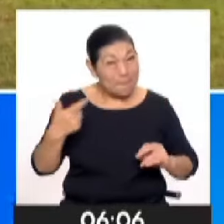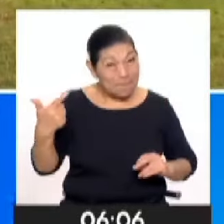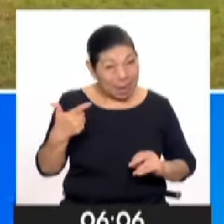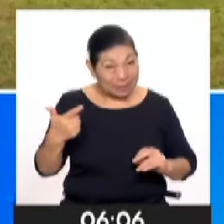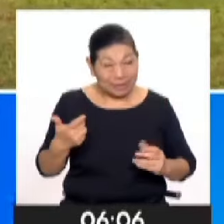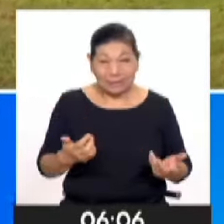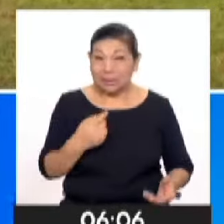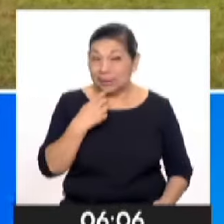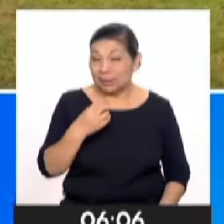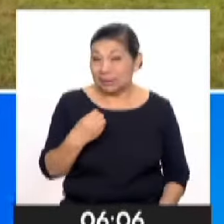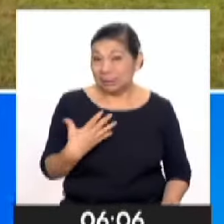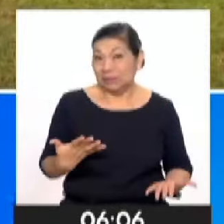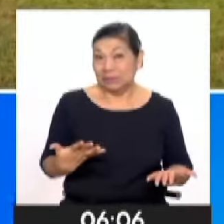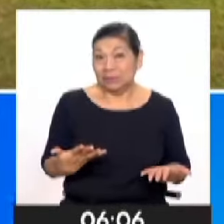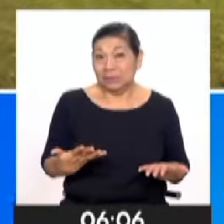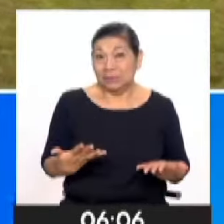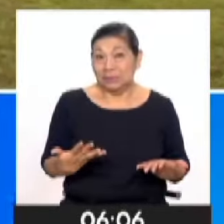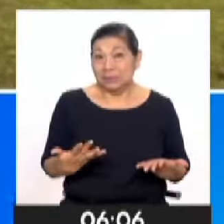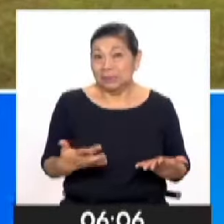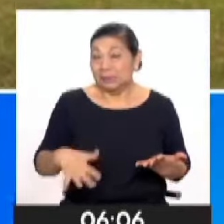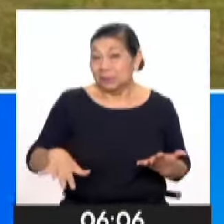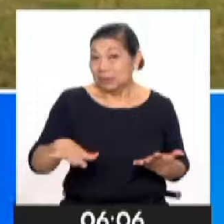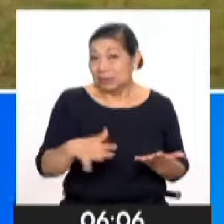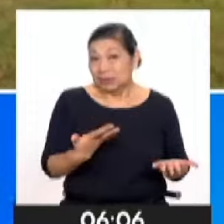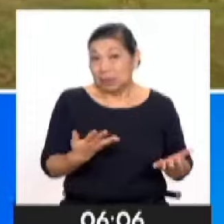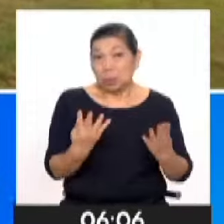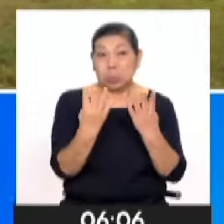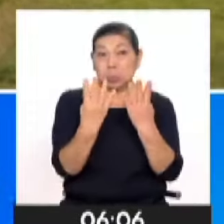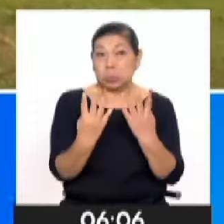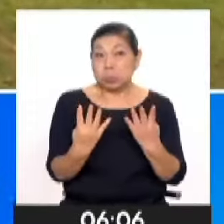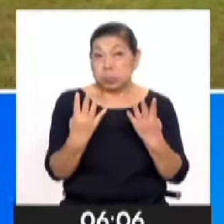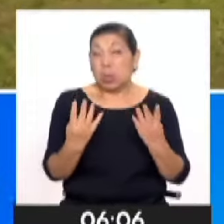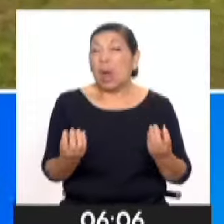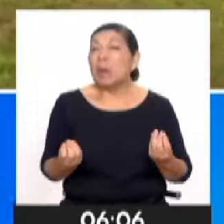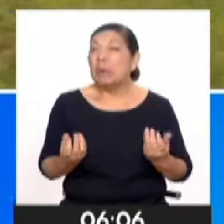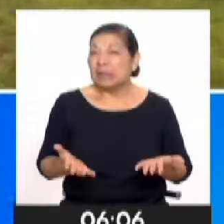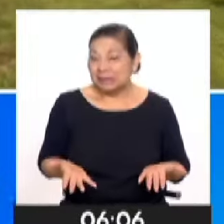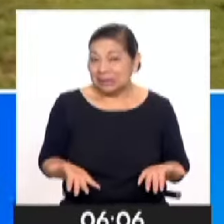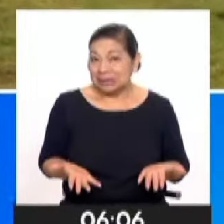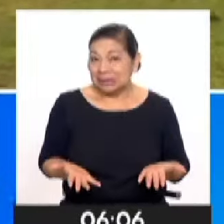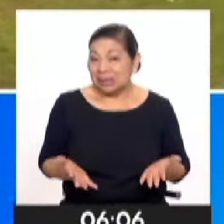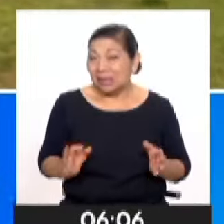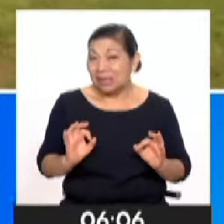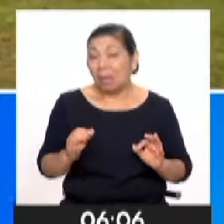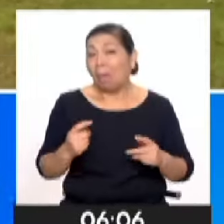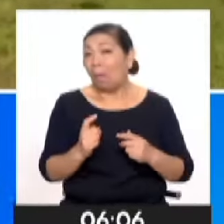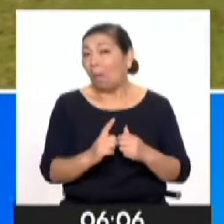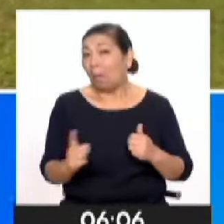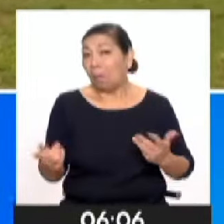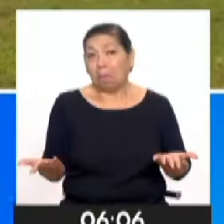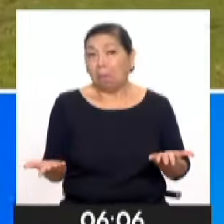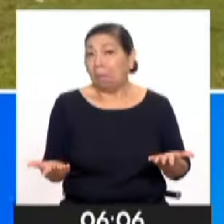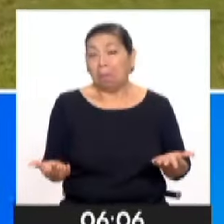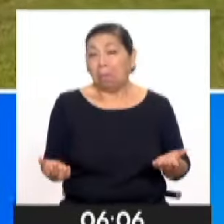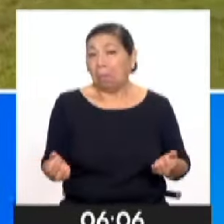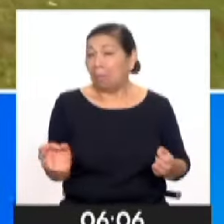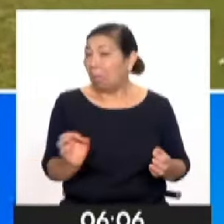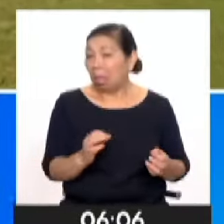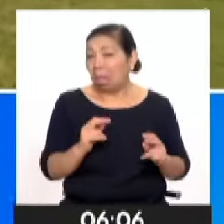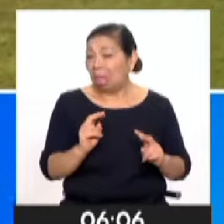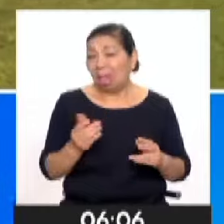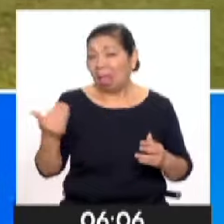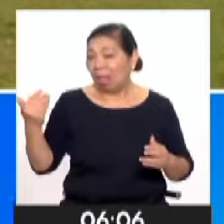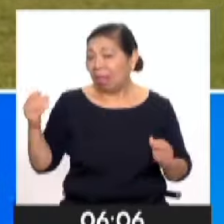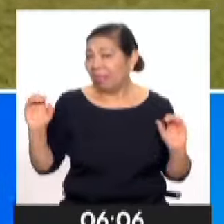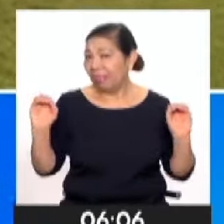en particular que nos señalas pues se encuentra digamos enrejado o es un hecho aislado estamos hablando de un hecho que en realidad no